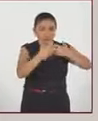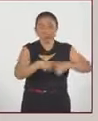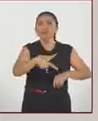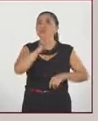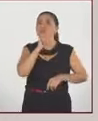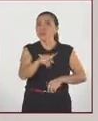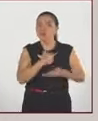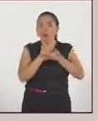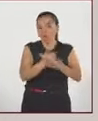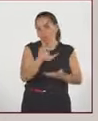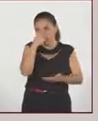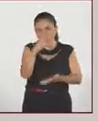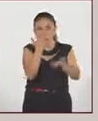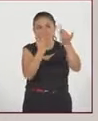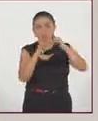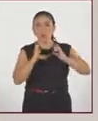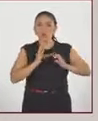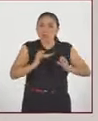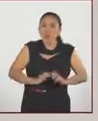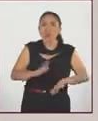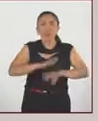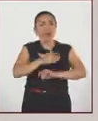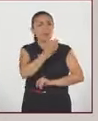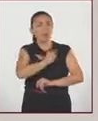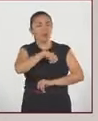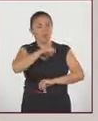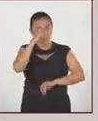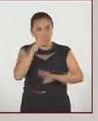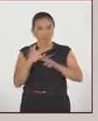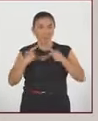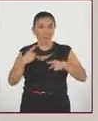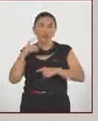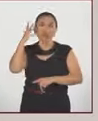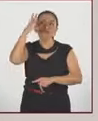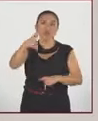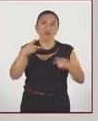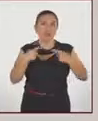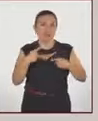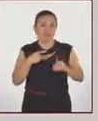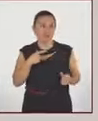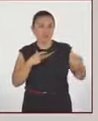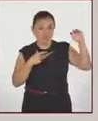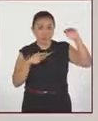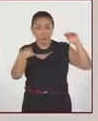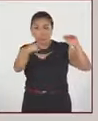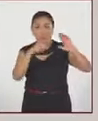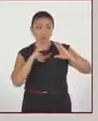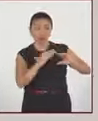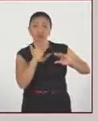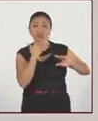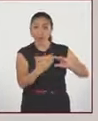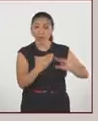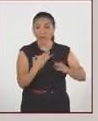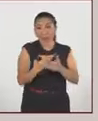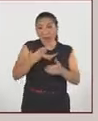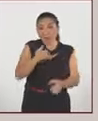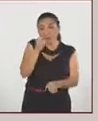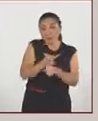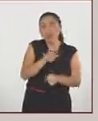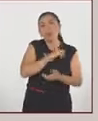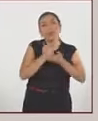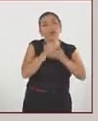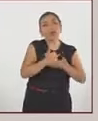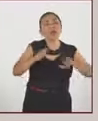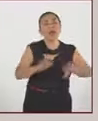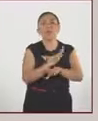desarrollo físico saludable de los futuros ciudadanos. Su observación oportuna puede formar parte puede transformar vidas,